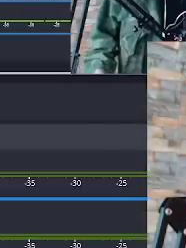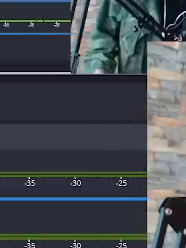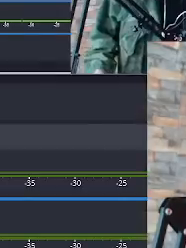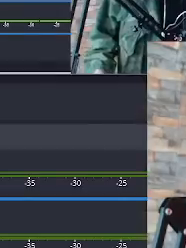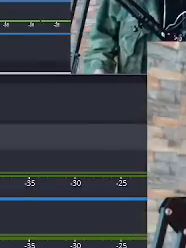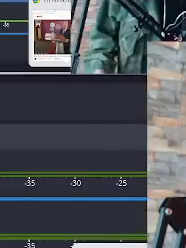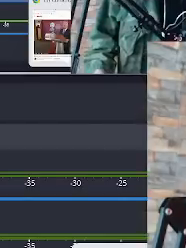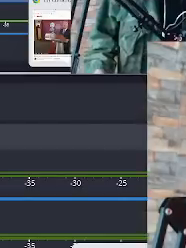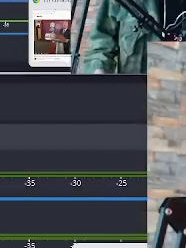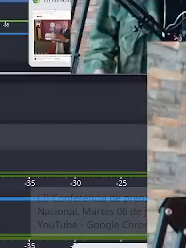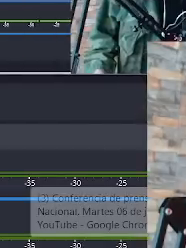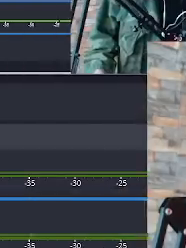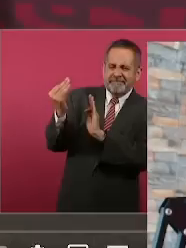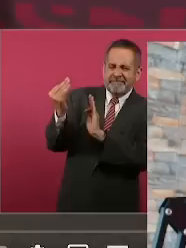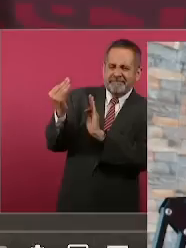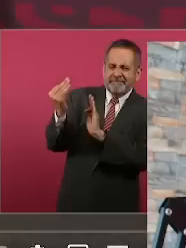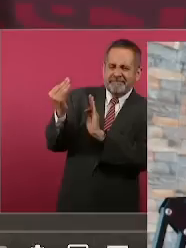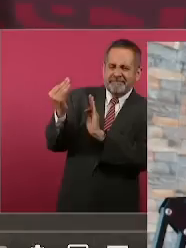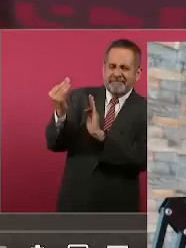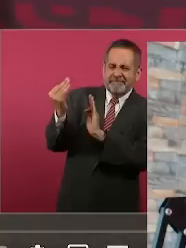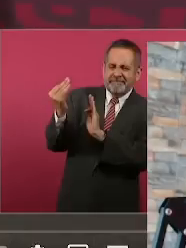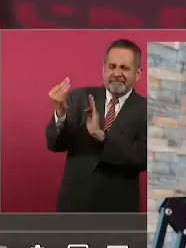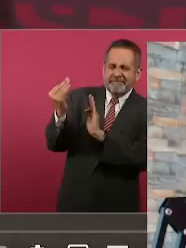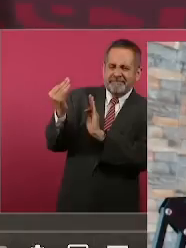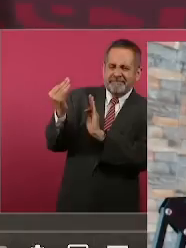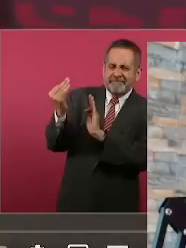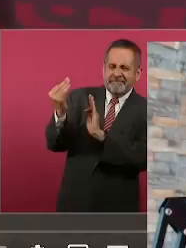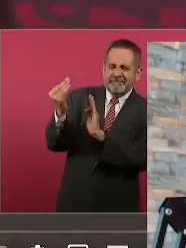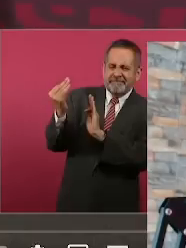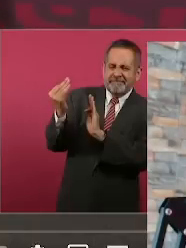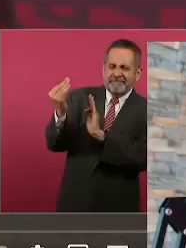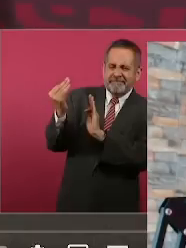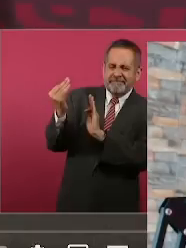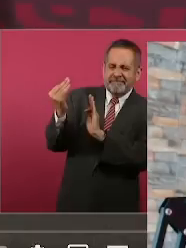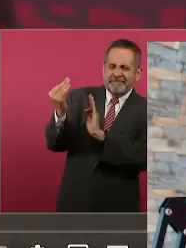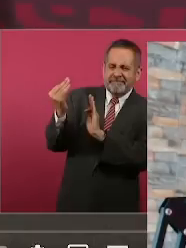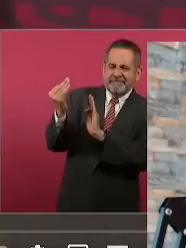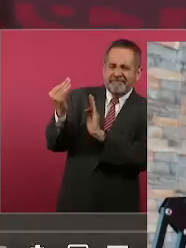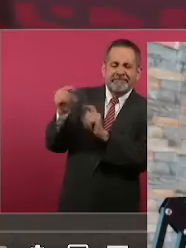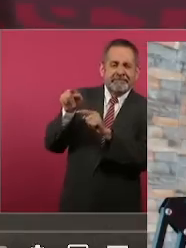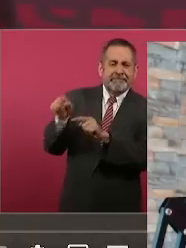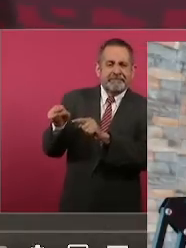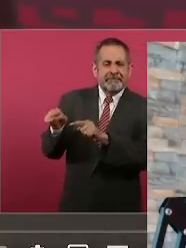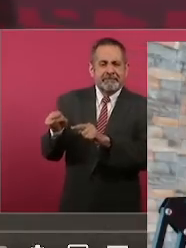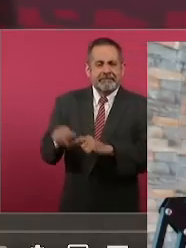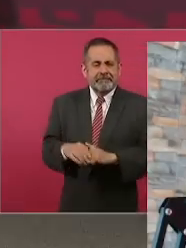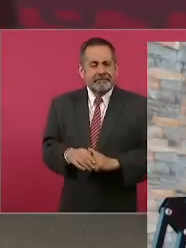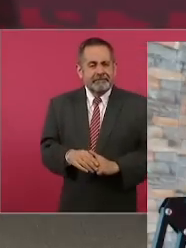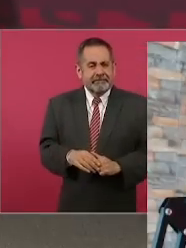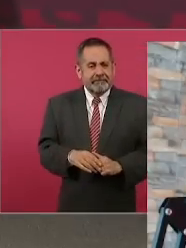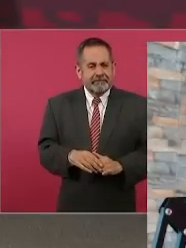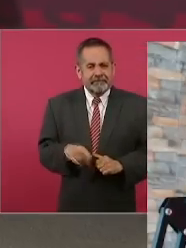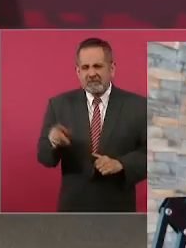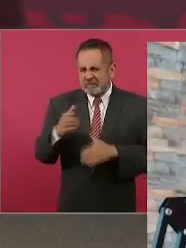tu like que compa no estoy aquí de gratis escucha el presidente café